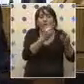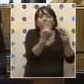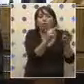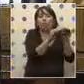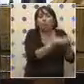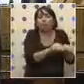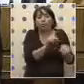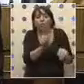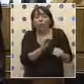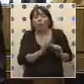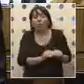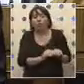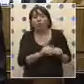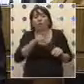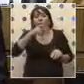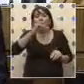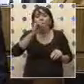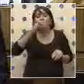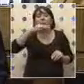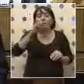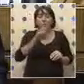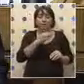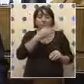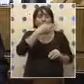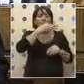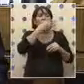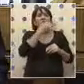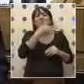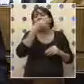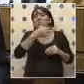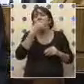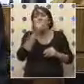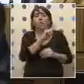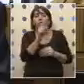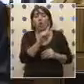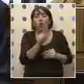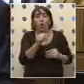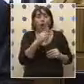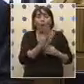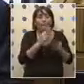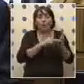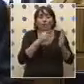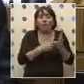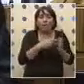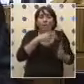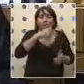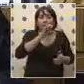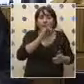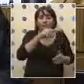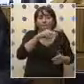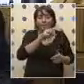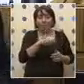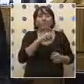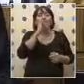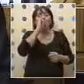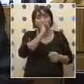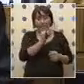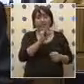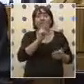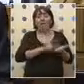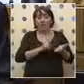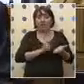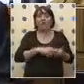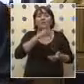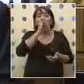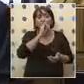respecto a las pymes, aquí se ha dicho mucho de que no se verán afectadas. Yo creo que están equivocados. Sí se verán afectadas y quisiera argumentar en cuatro